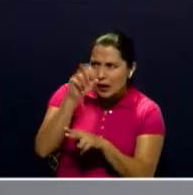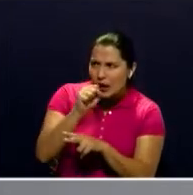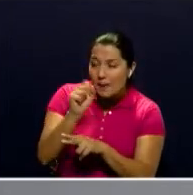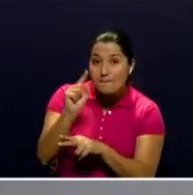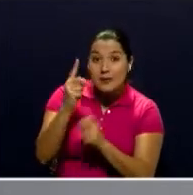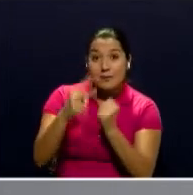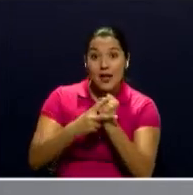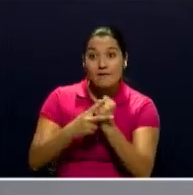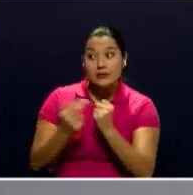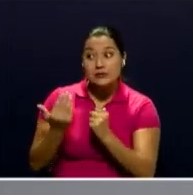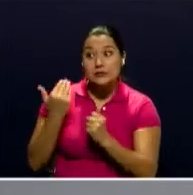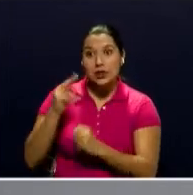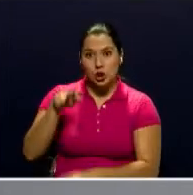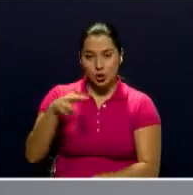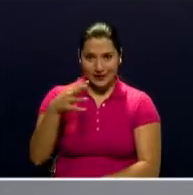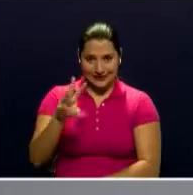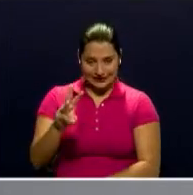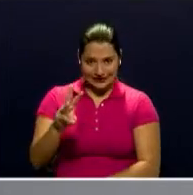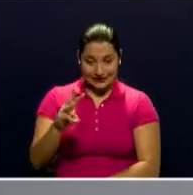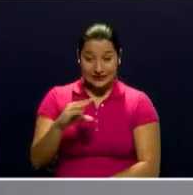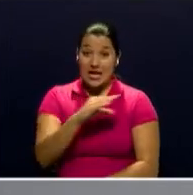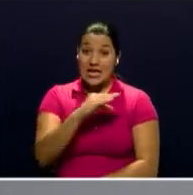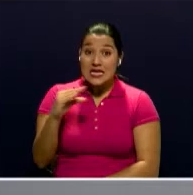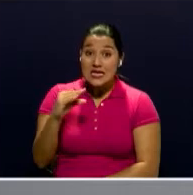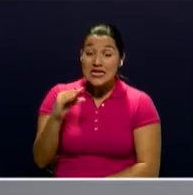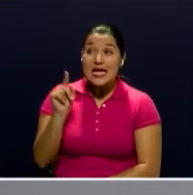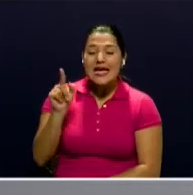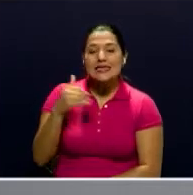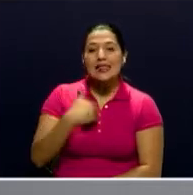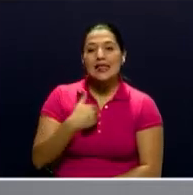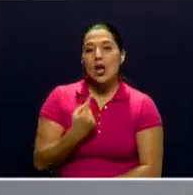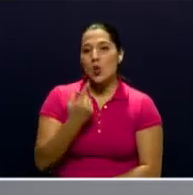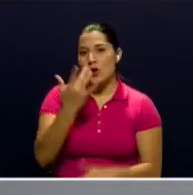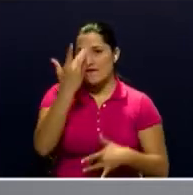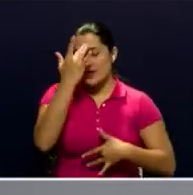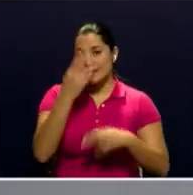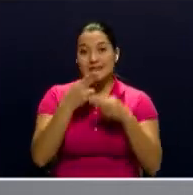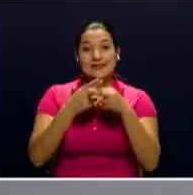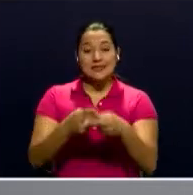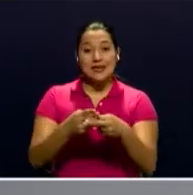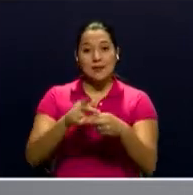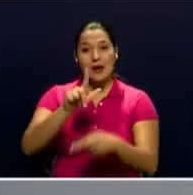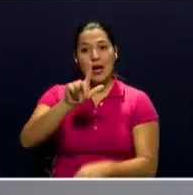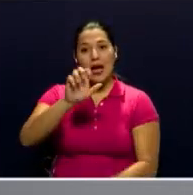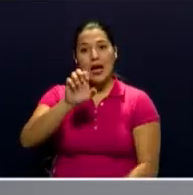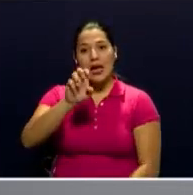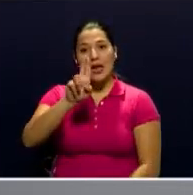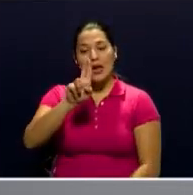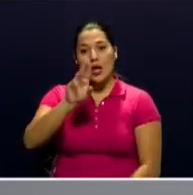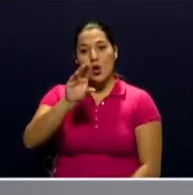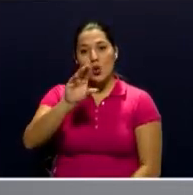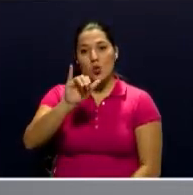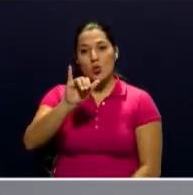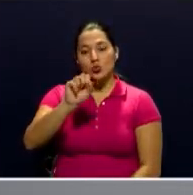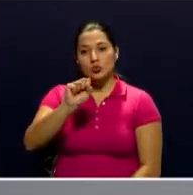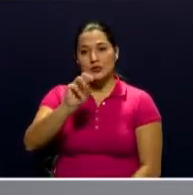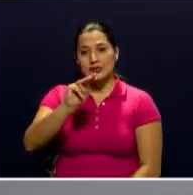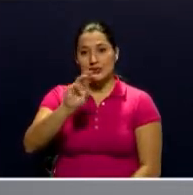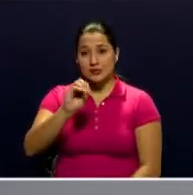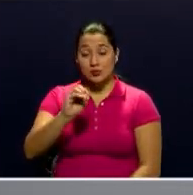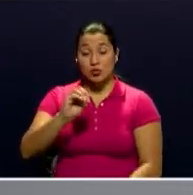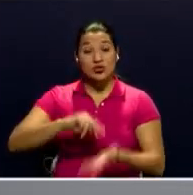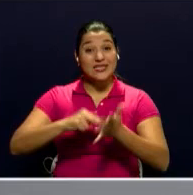en 2016 y sufrían de una enfermedad llamada leucismo, que es la pérdida